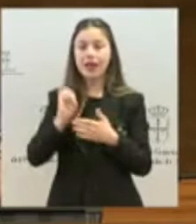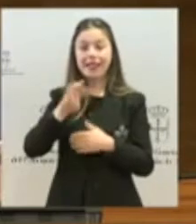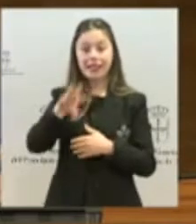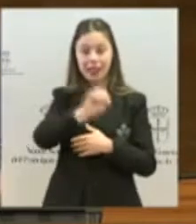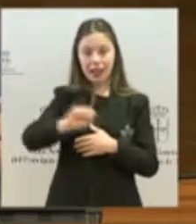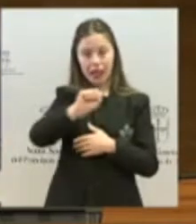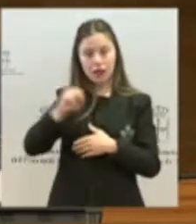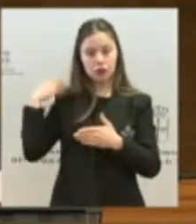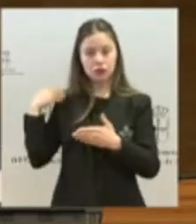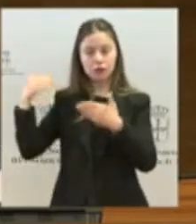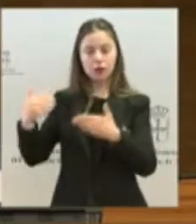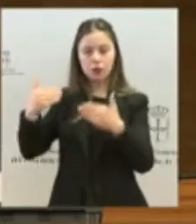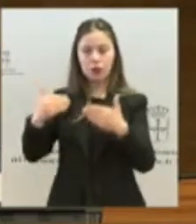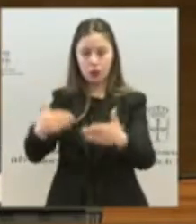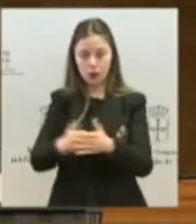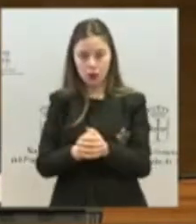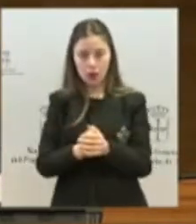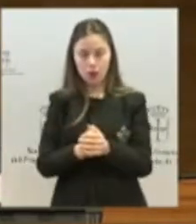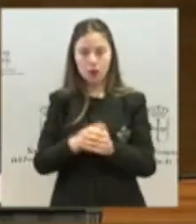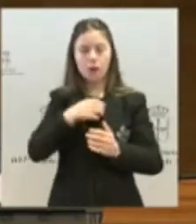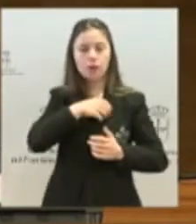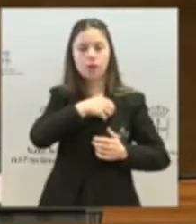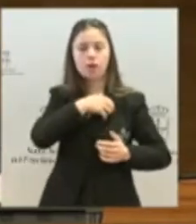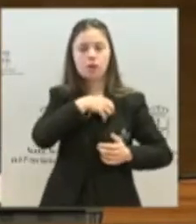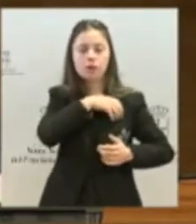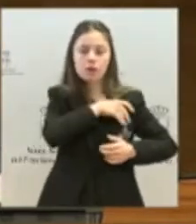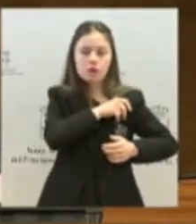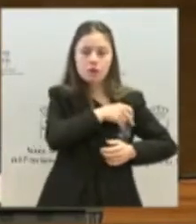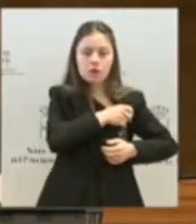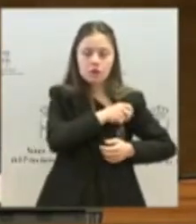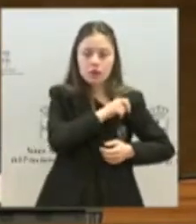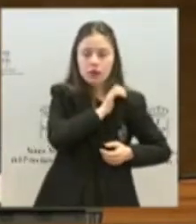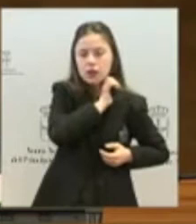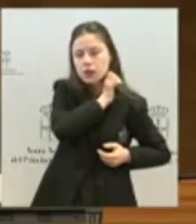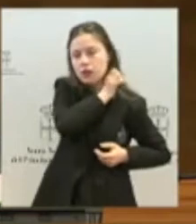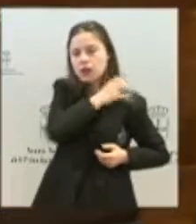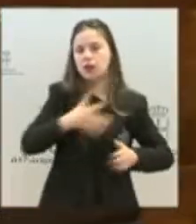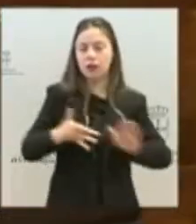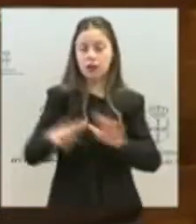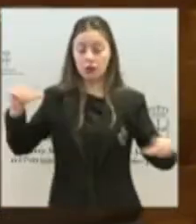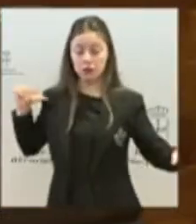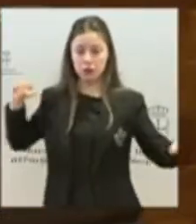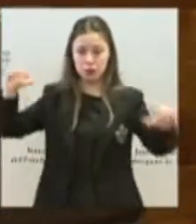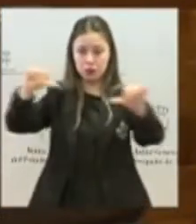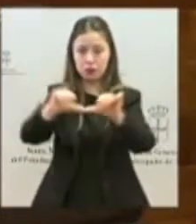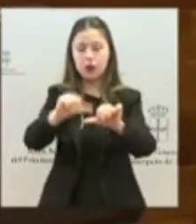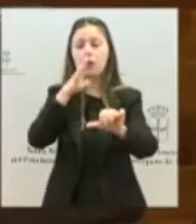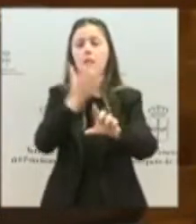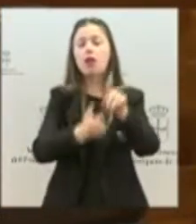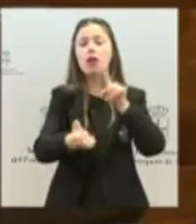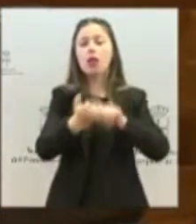vaya a rehuir en ningún caso la trayectoria, porque si se dio solución precisamente a esos vecinos y